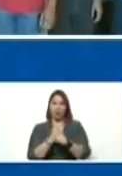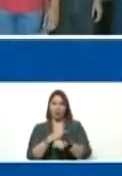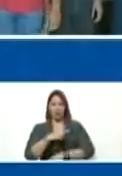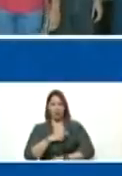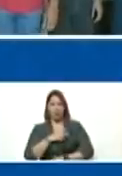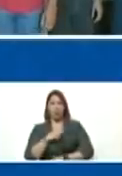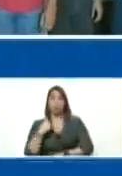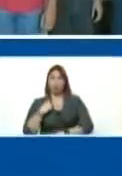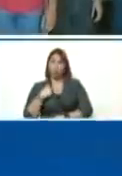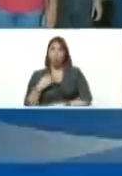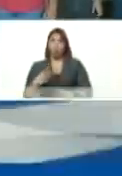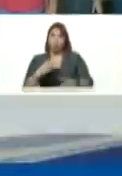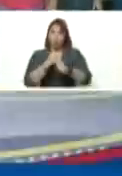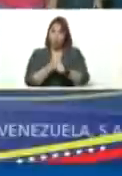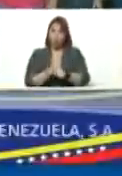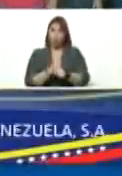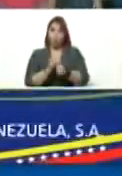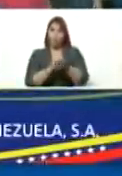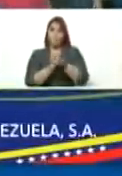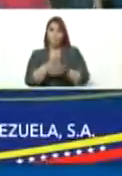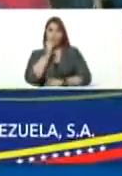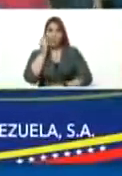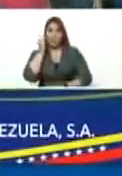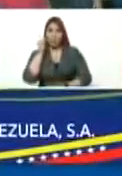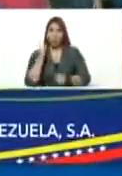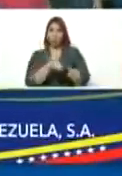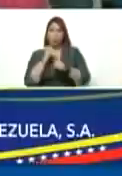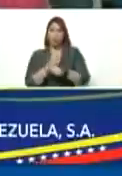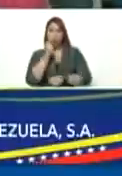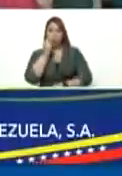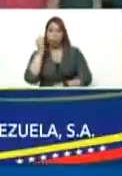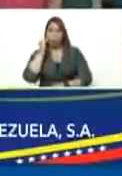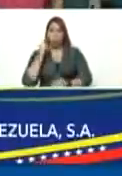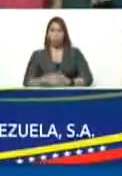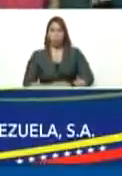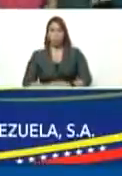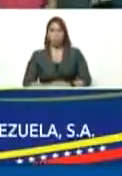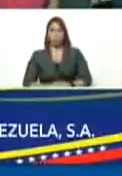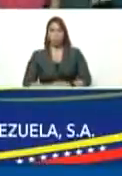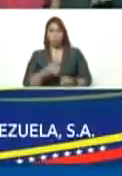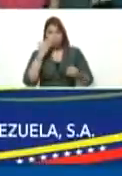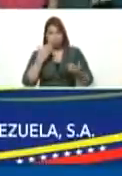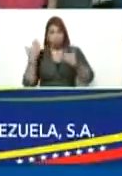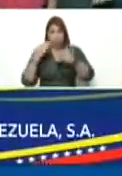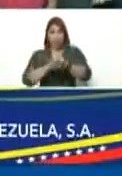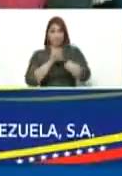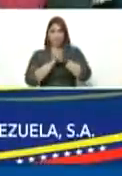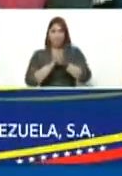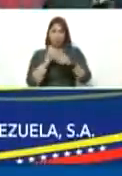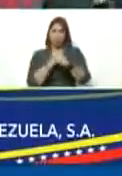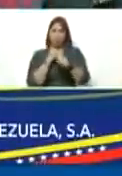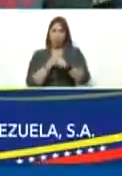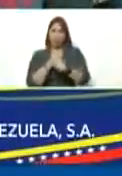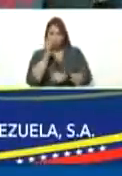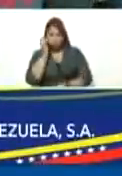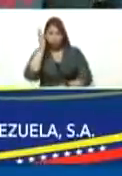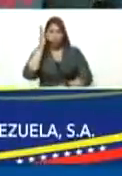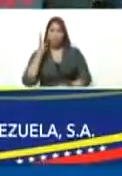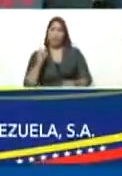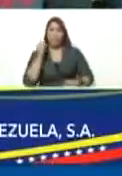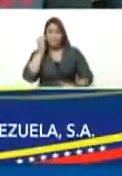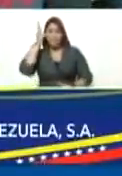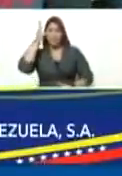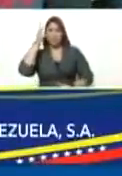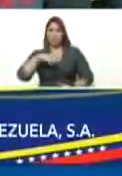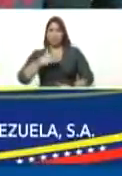estoy creyendo en mis compañeros y mis compañeras de trabajo, son mis compañeros de trabajo, creo en su capacidad, creo